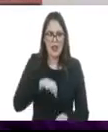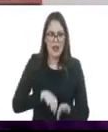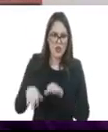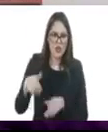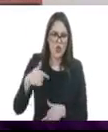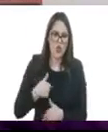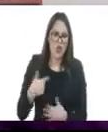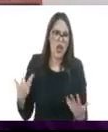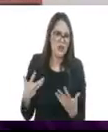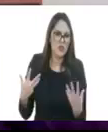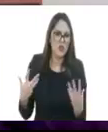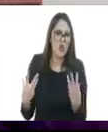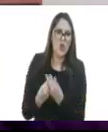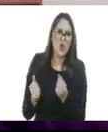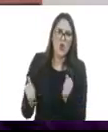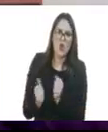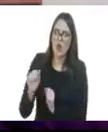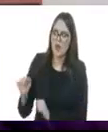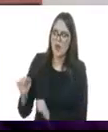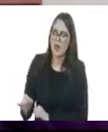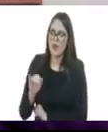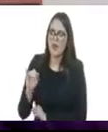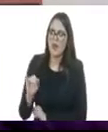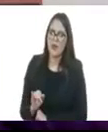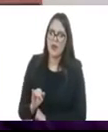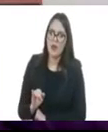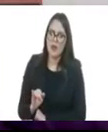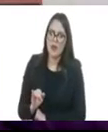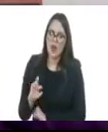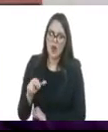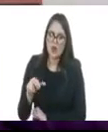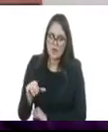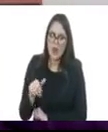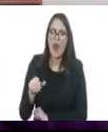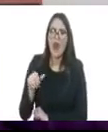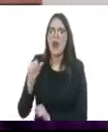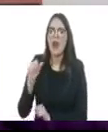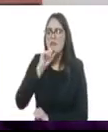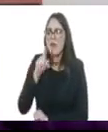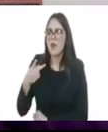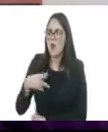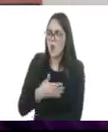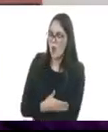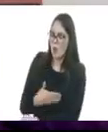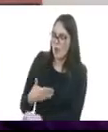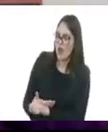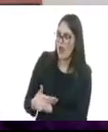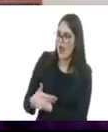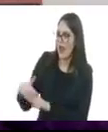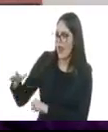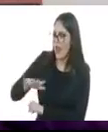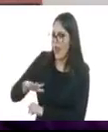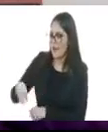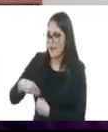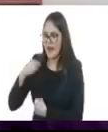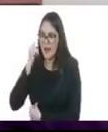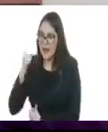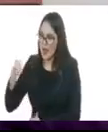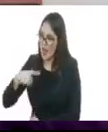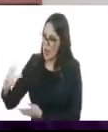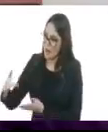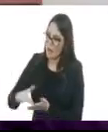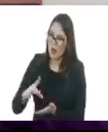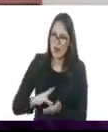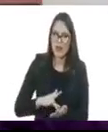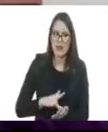Jerónima y con las compañeras de Guerrero, y con este trabajo es mucho mi enojo,